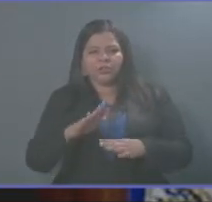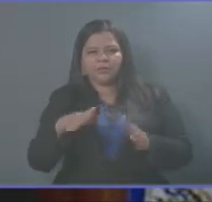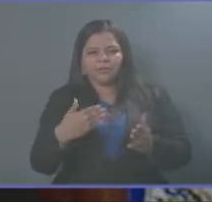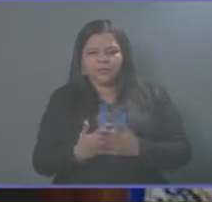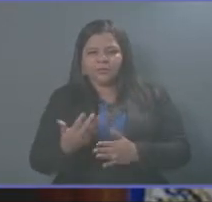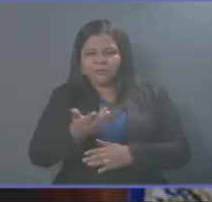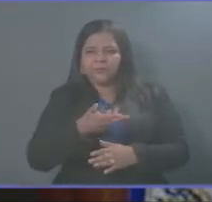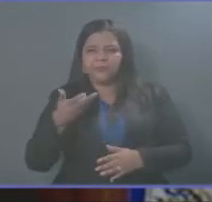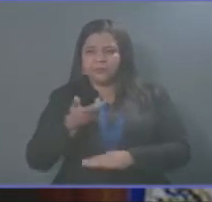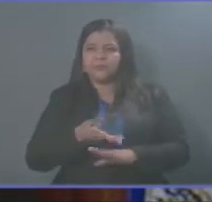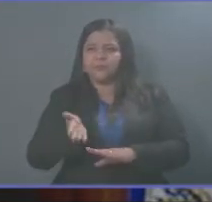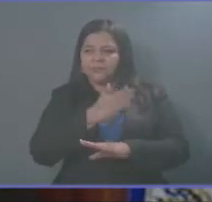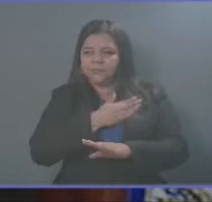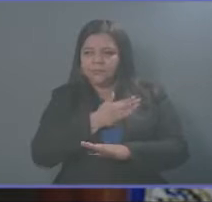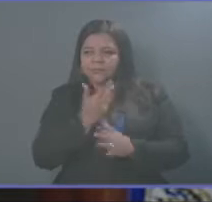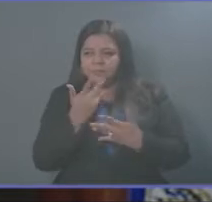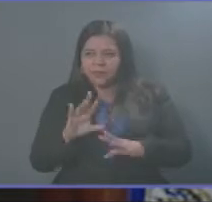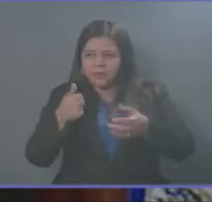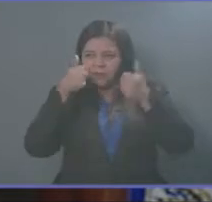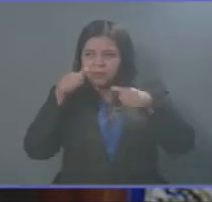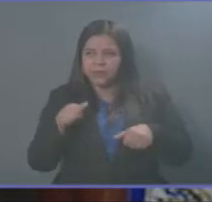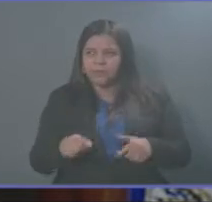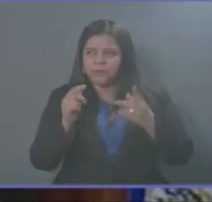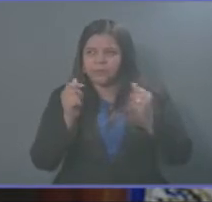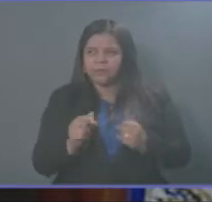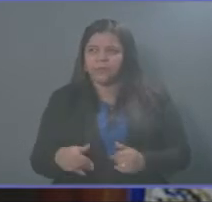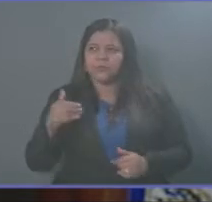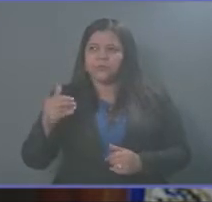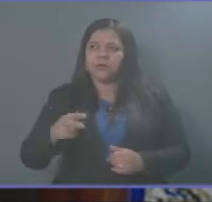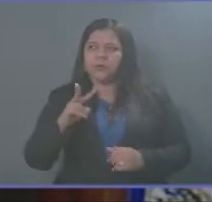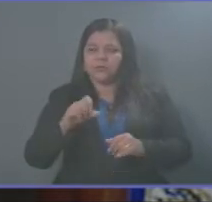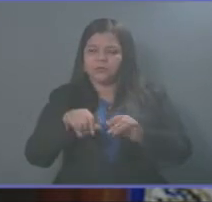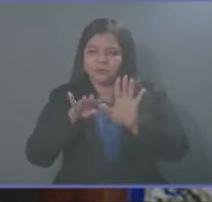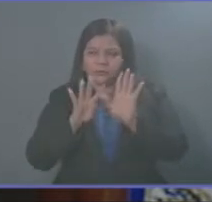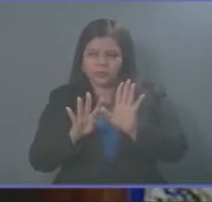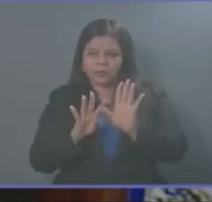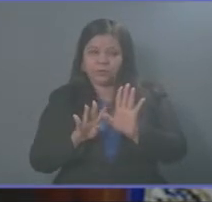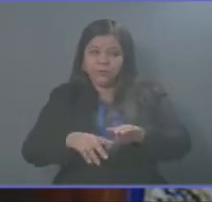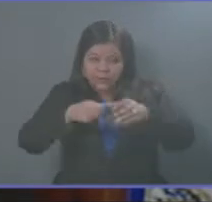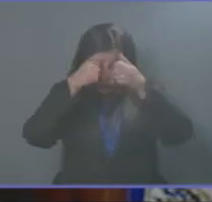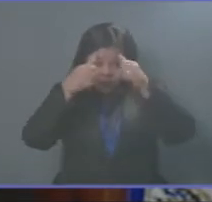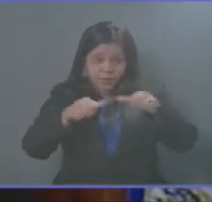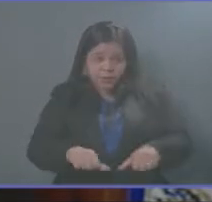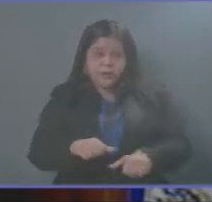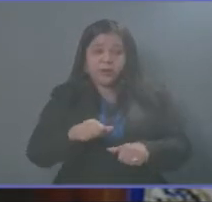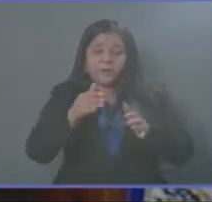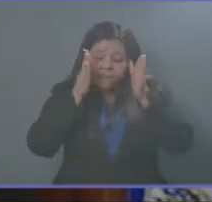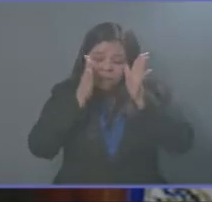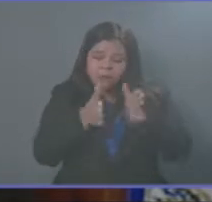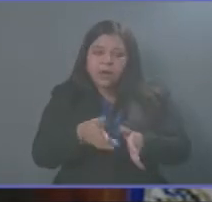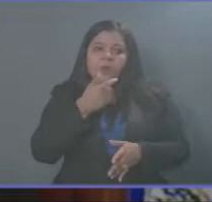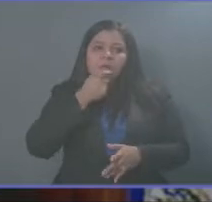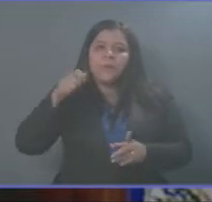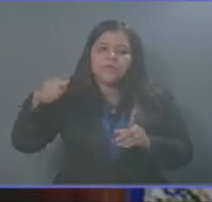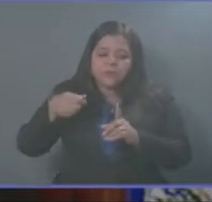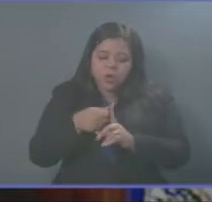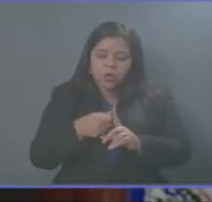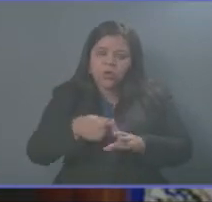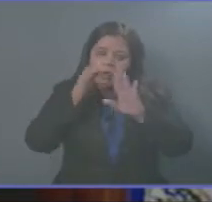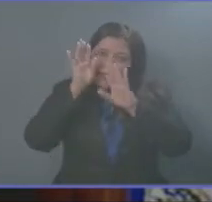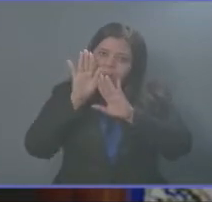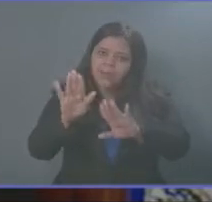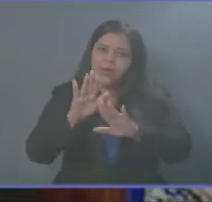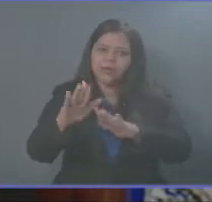Para lo que se le dio al momento de la aprobación del presupuesto 2019, que se apruebe para pensiones, que se